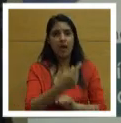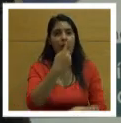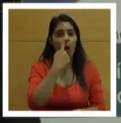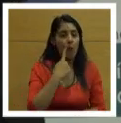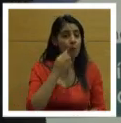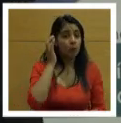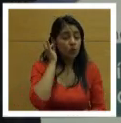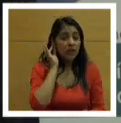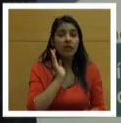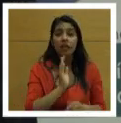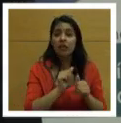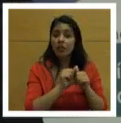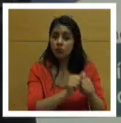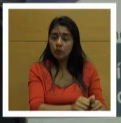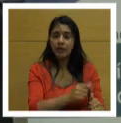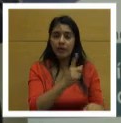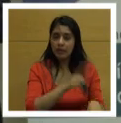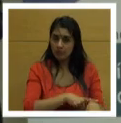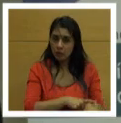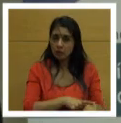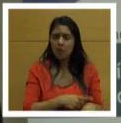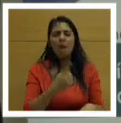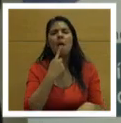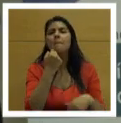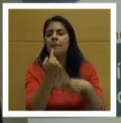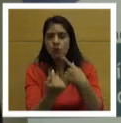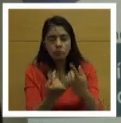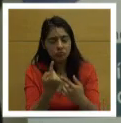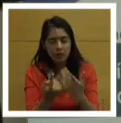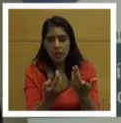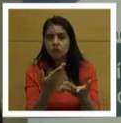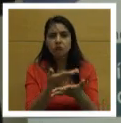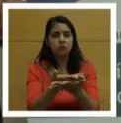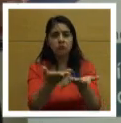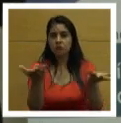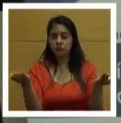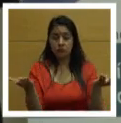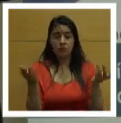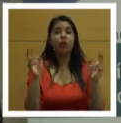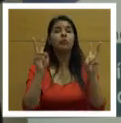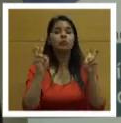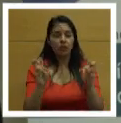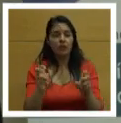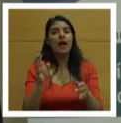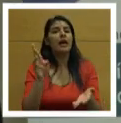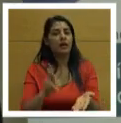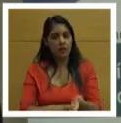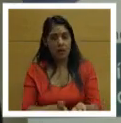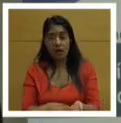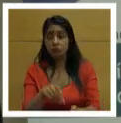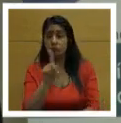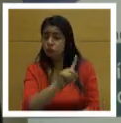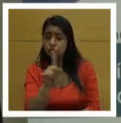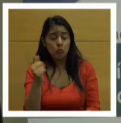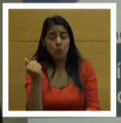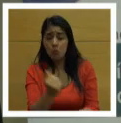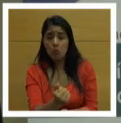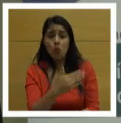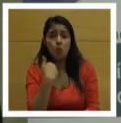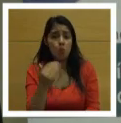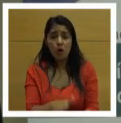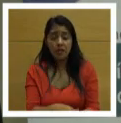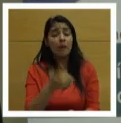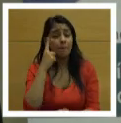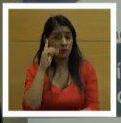en el tiempo? Son preguntas que yo les dejo como audiencia con ocasión de un caso real. No de muerte, pero sí conocen casos